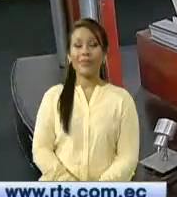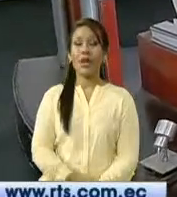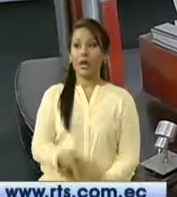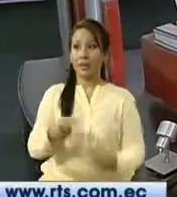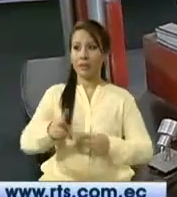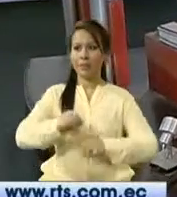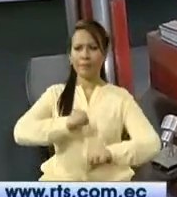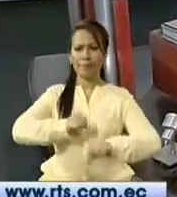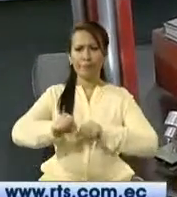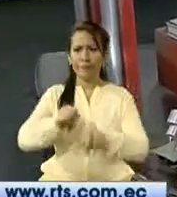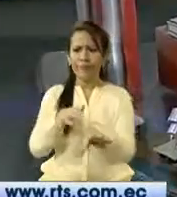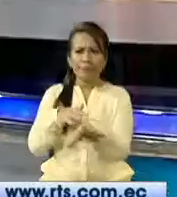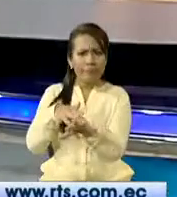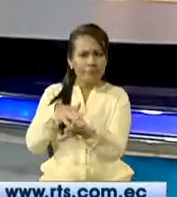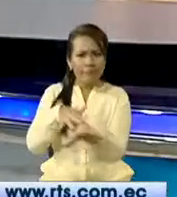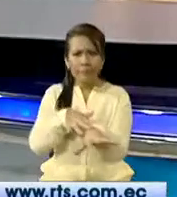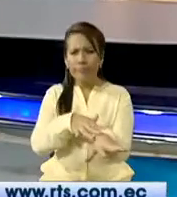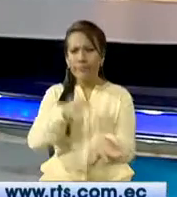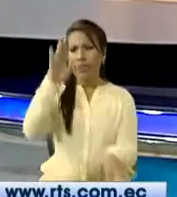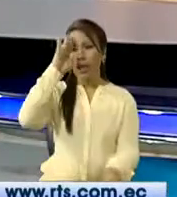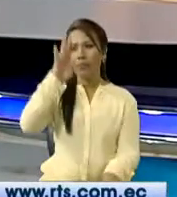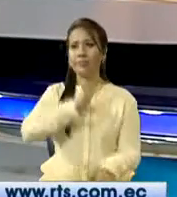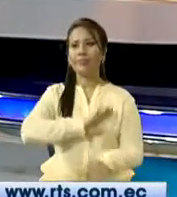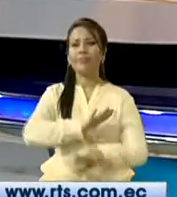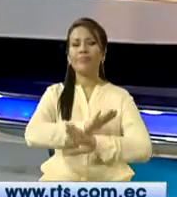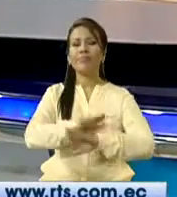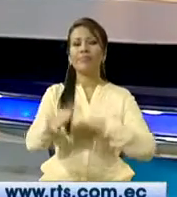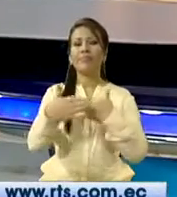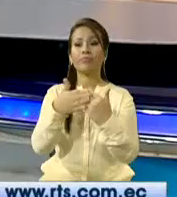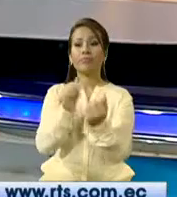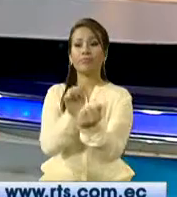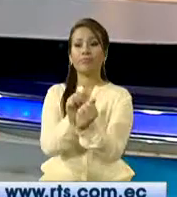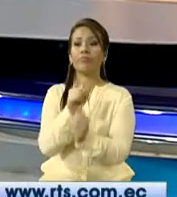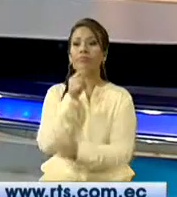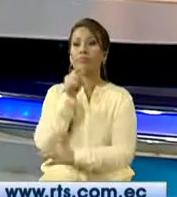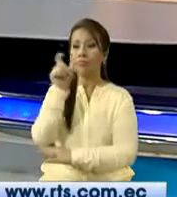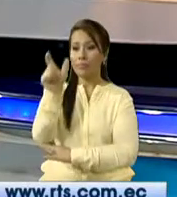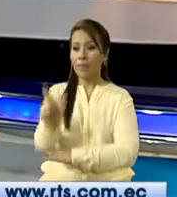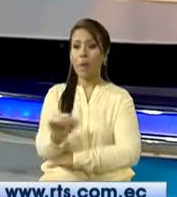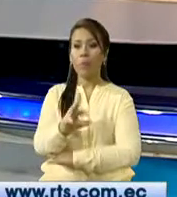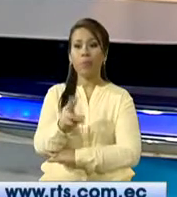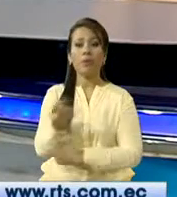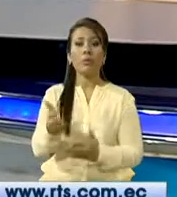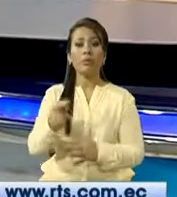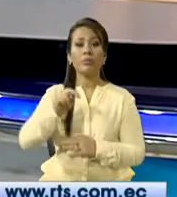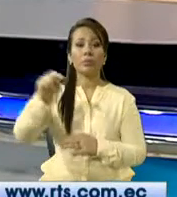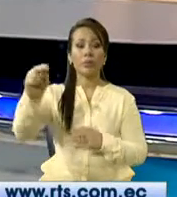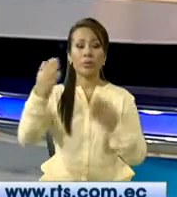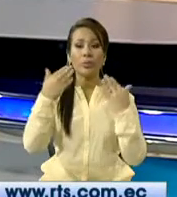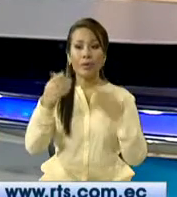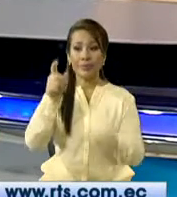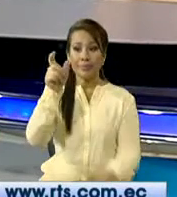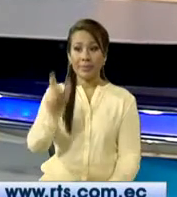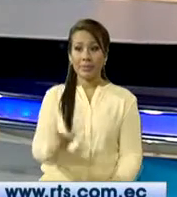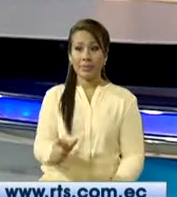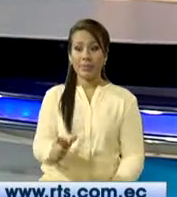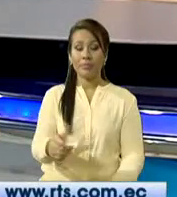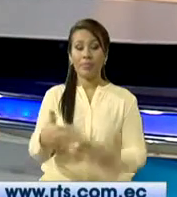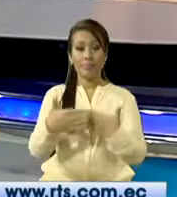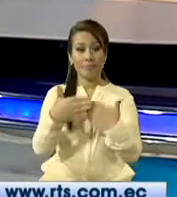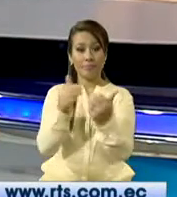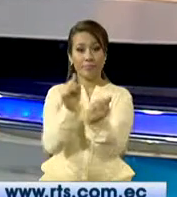Y una intensa persecución policial terminó con la captura de un presunto delincuente en el noroeste de Guayaquil. La persona que fue